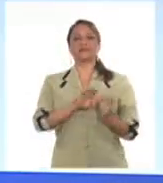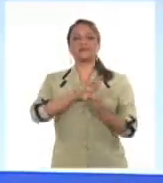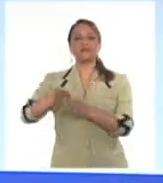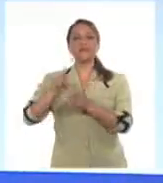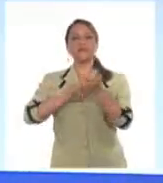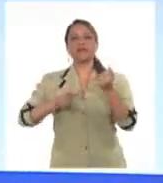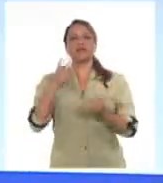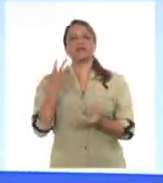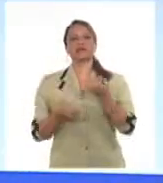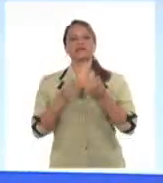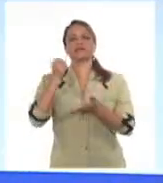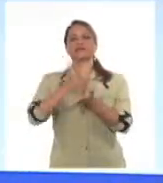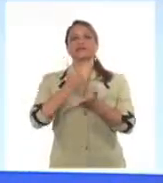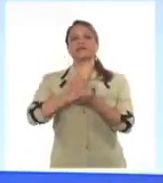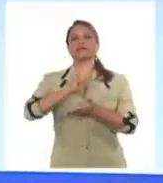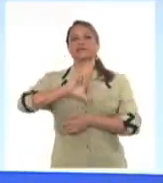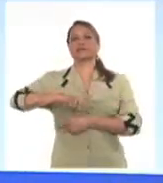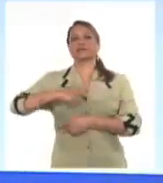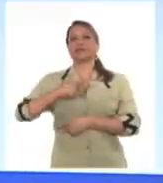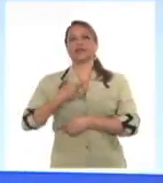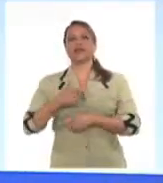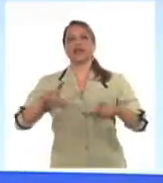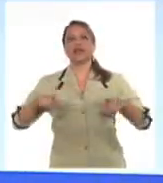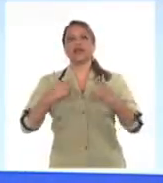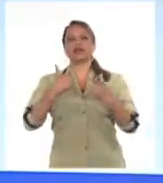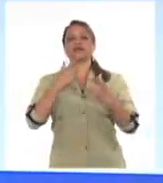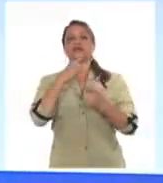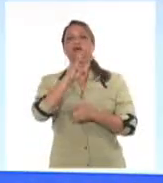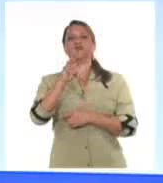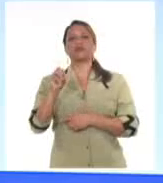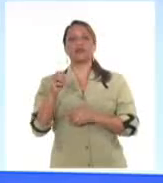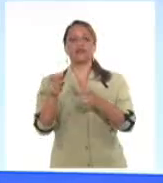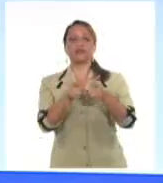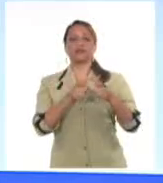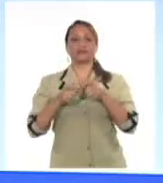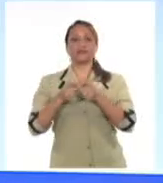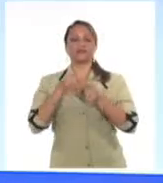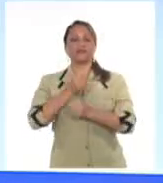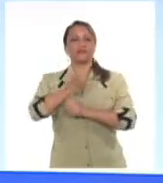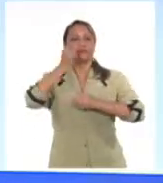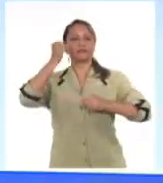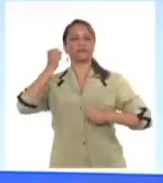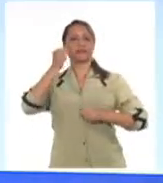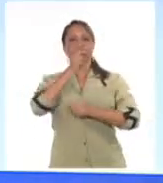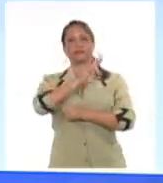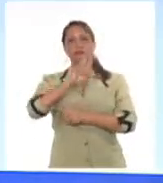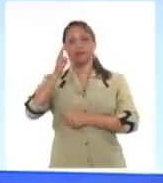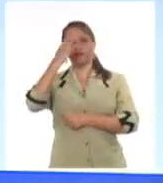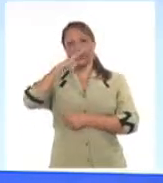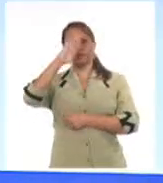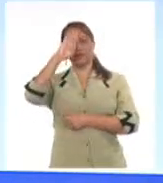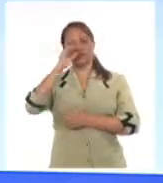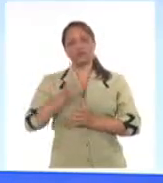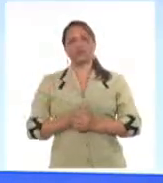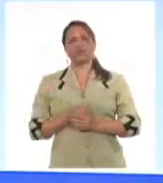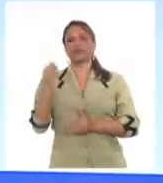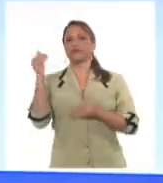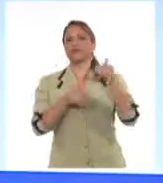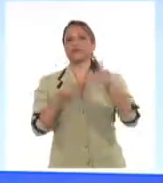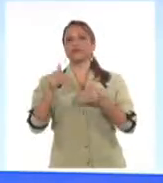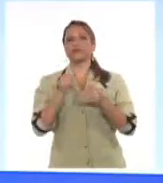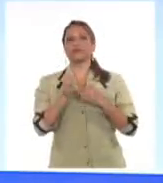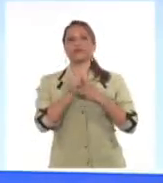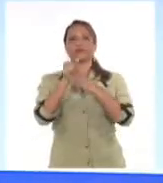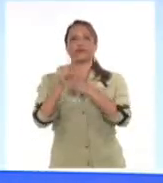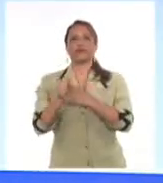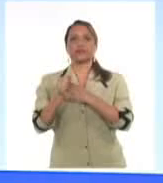Juegos fue sede del acto central por el aniversario 30 de la Asociación de Combatientes de la Revolución Cubana. Estuvo presidido por Maridé